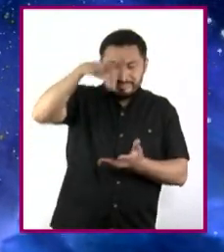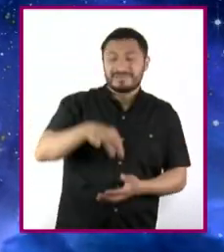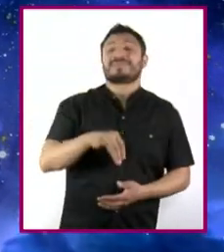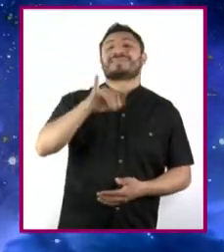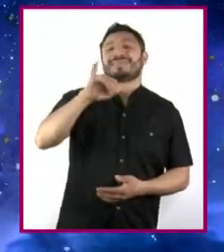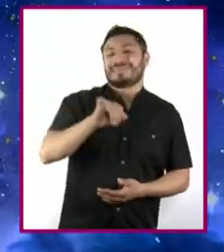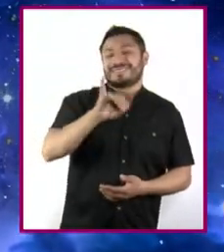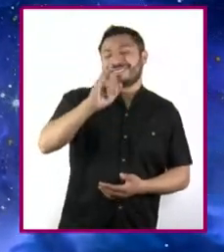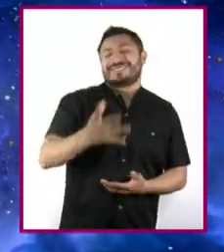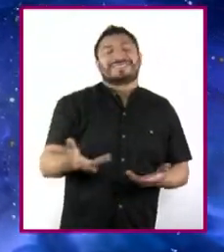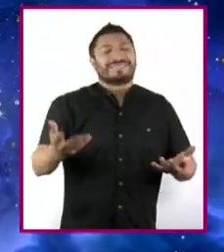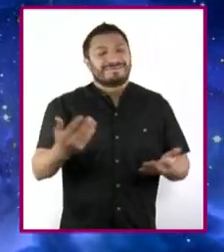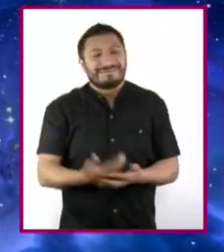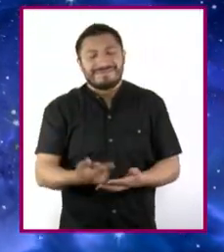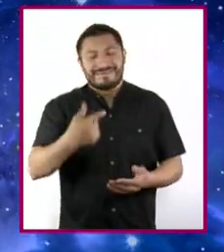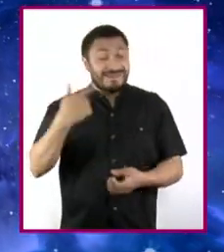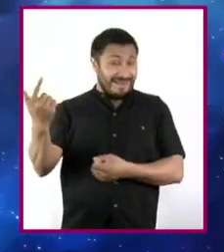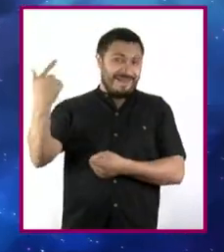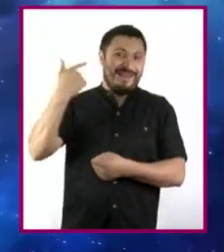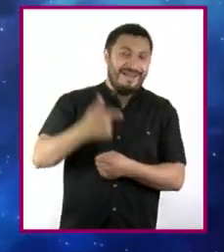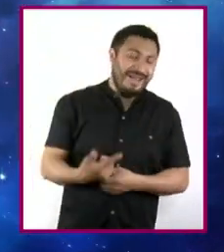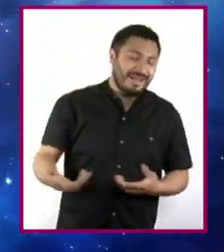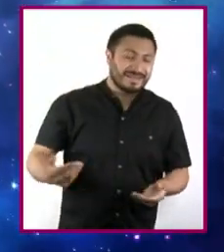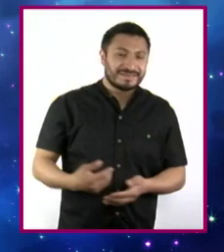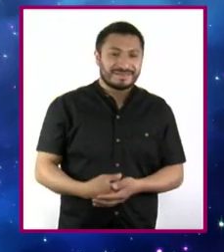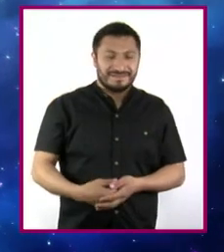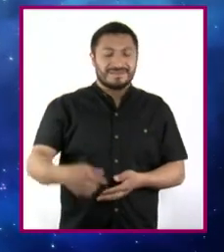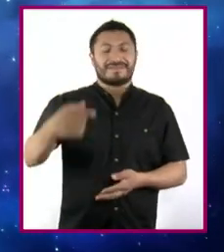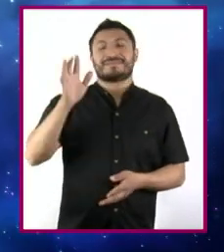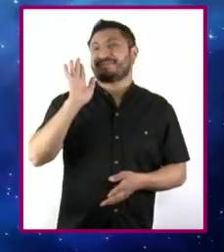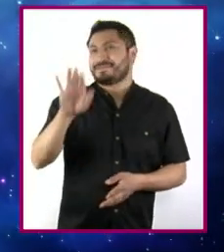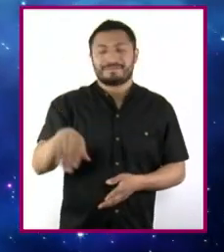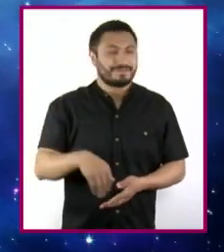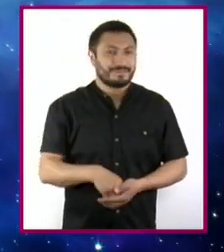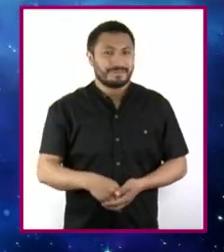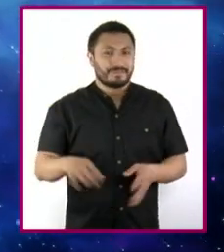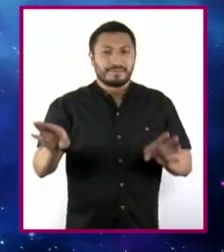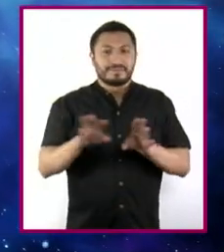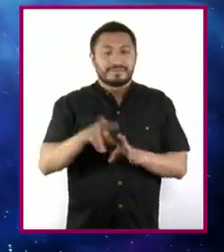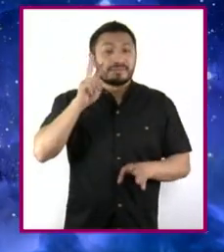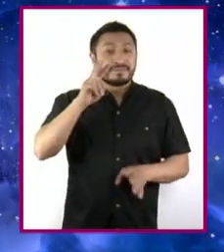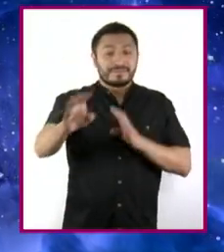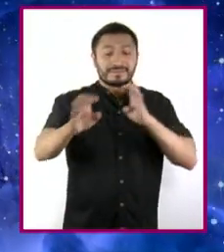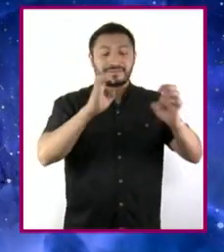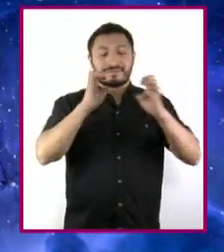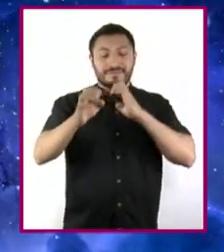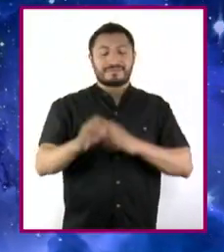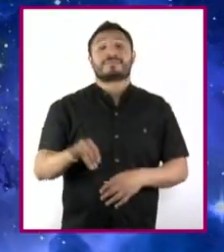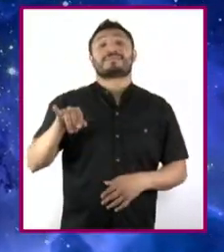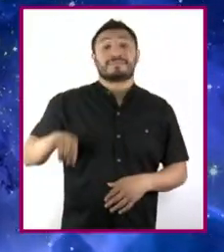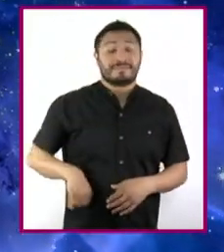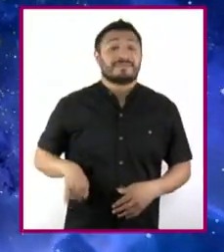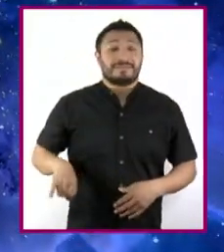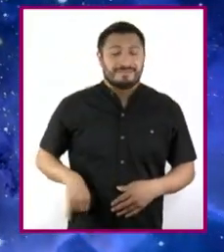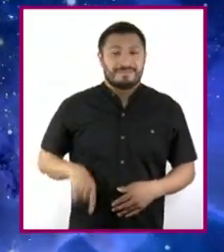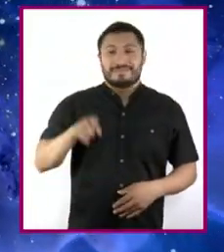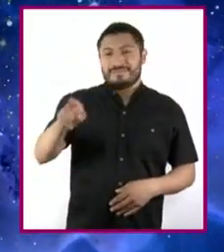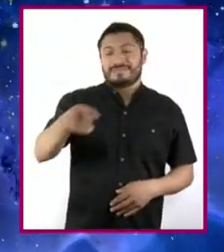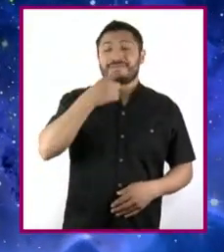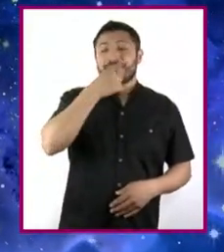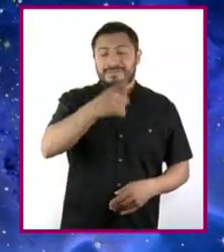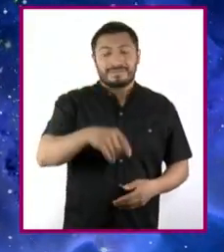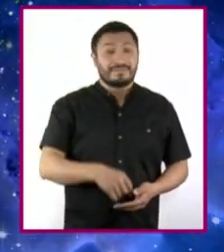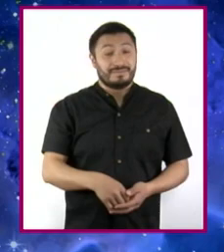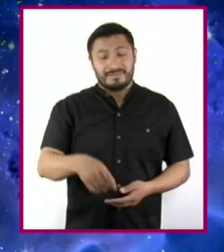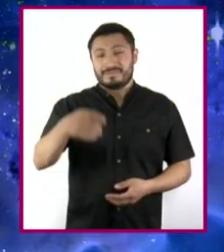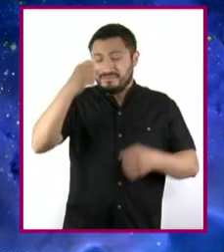¡Sí! ¡Me descubriste! ¡Ay, Pepe! ¿Qué te pareció la entrevista? Muy interesante todo lo que nos contó Isaí.